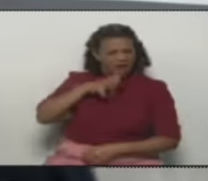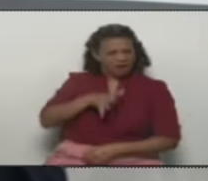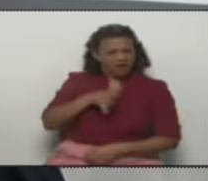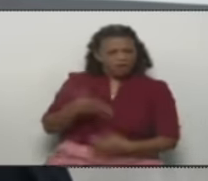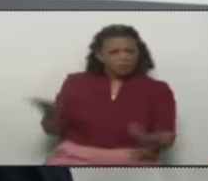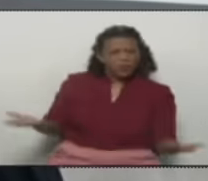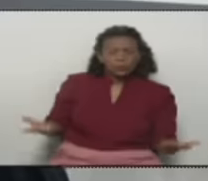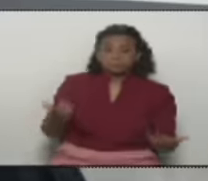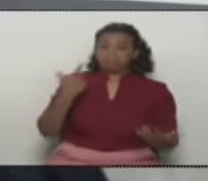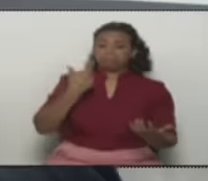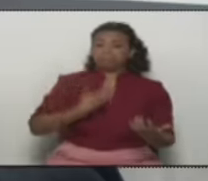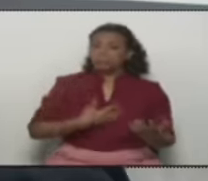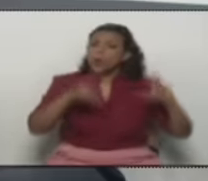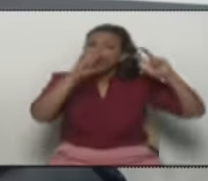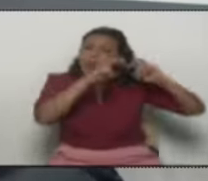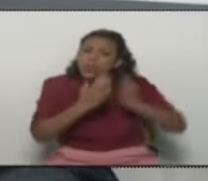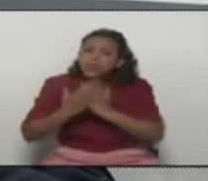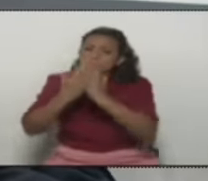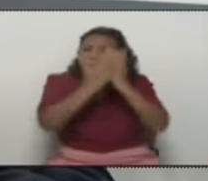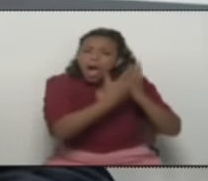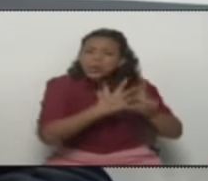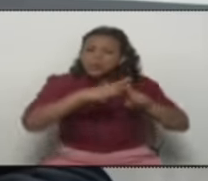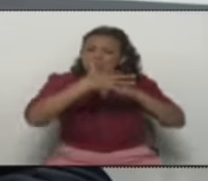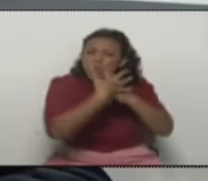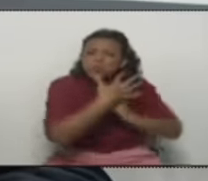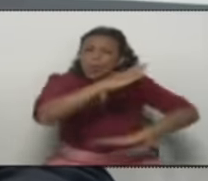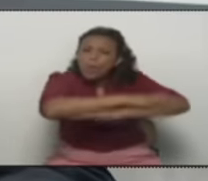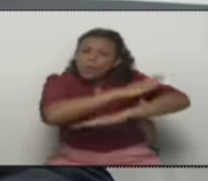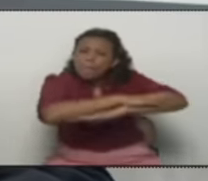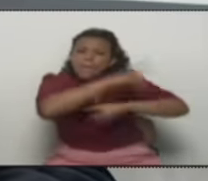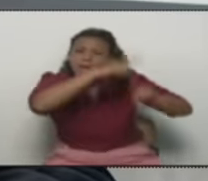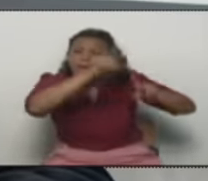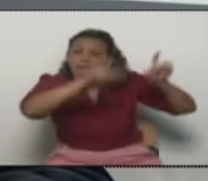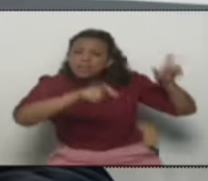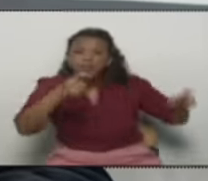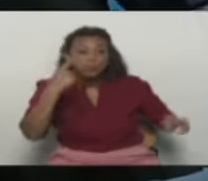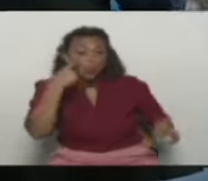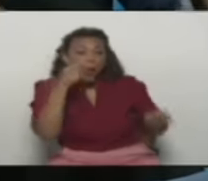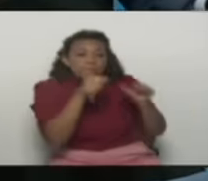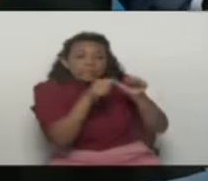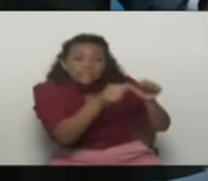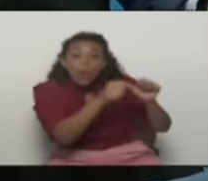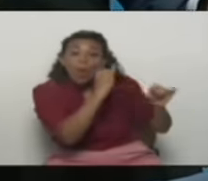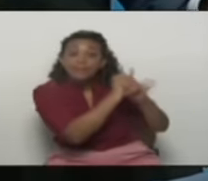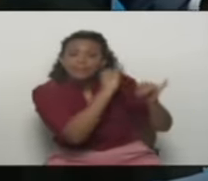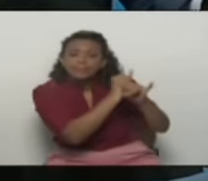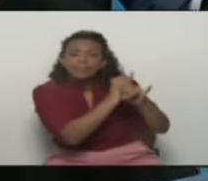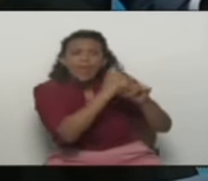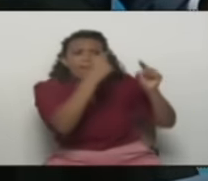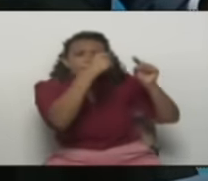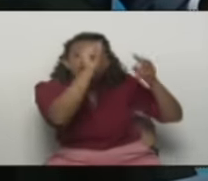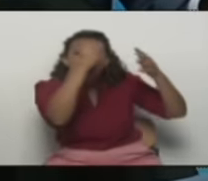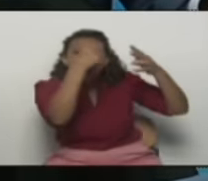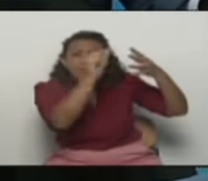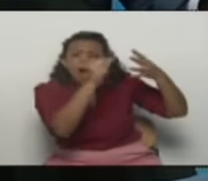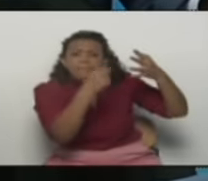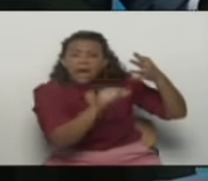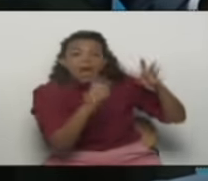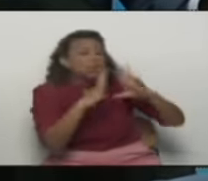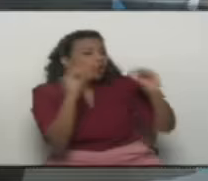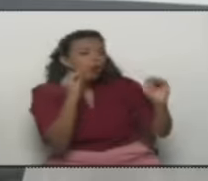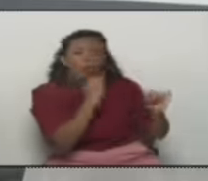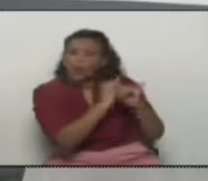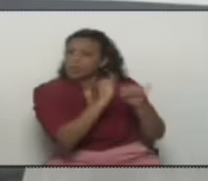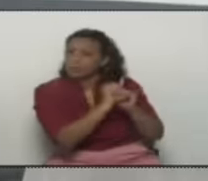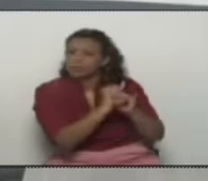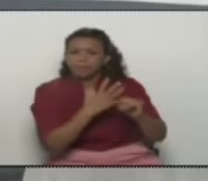lo estábamos como estudiando y curiosos, qué era lo que pasaba. Tú le estabas haciendo seguimiento por internet. todo lo que nosotros hacemos es puro internet. Nosotros hacemos